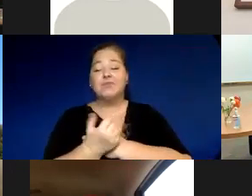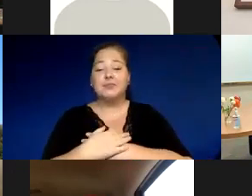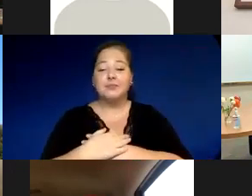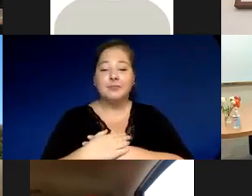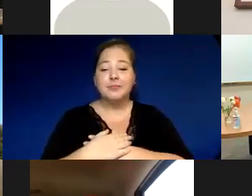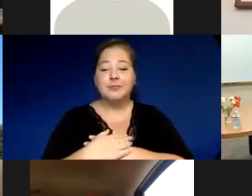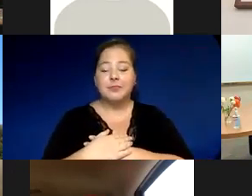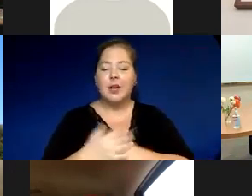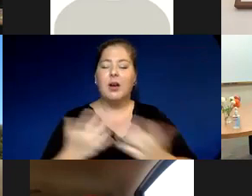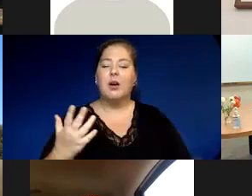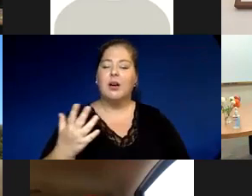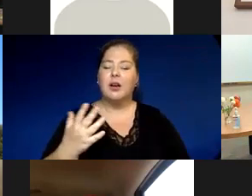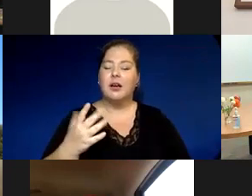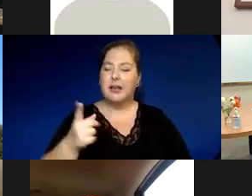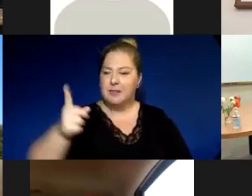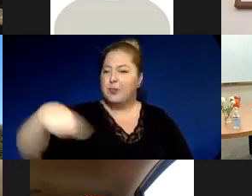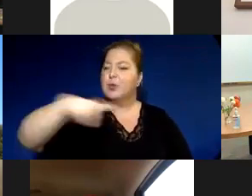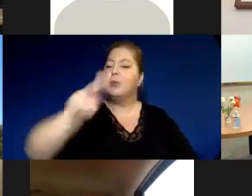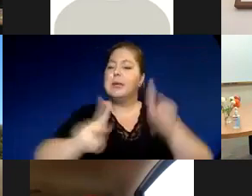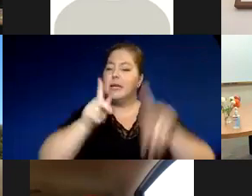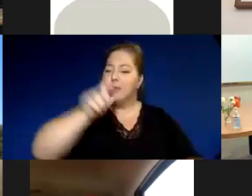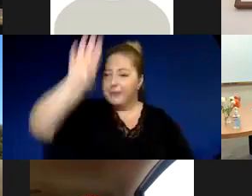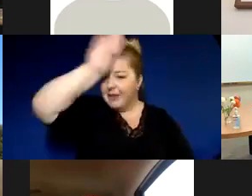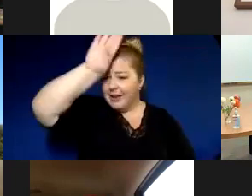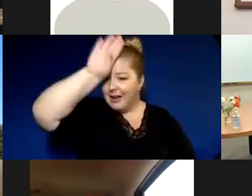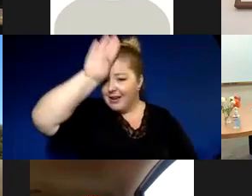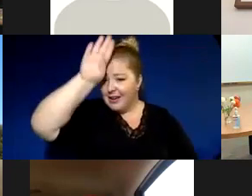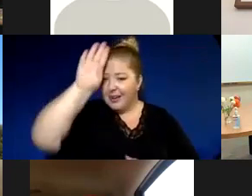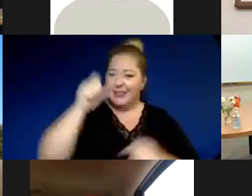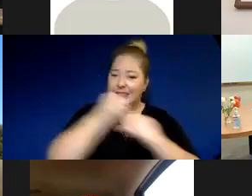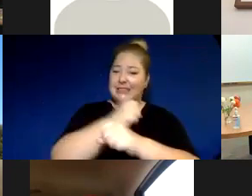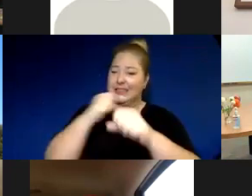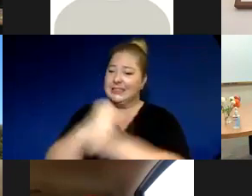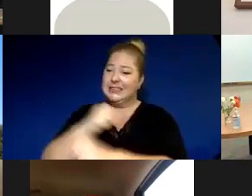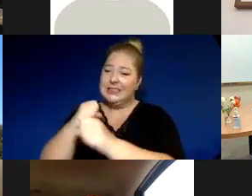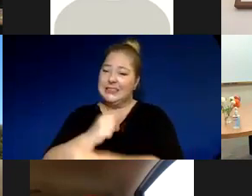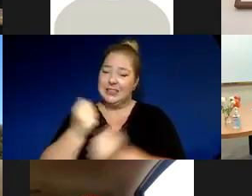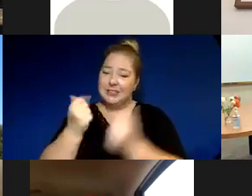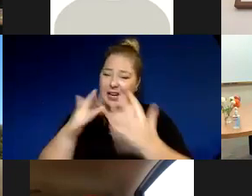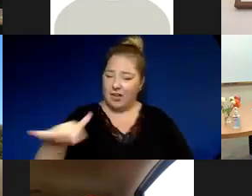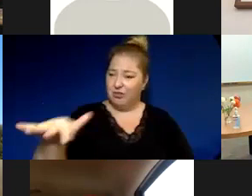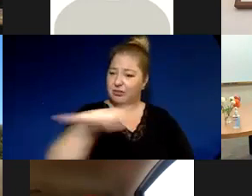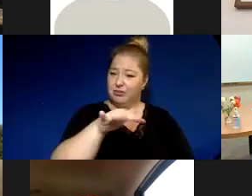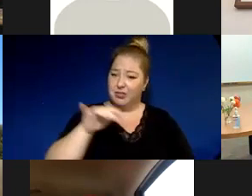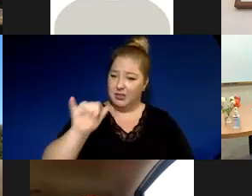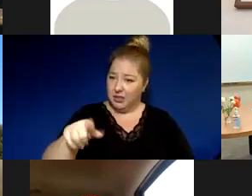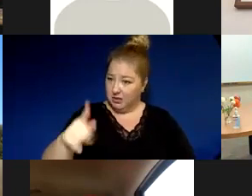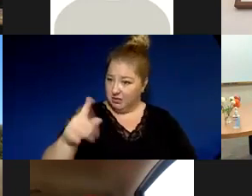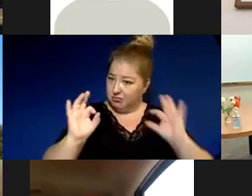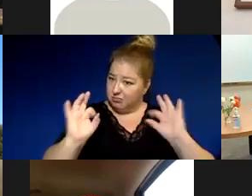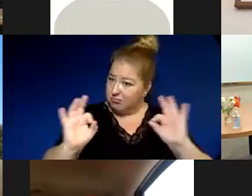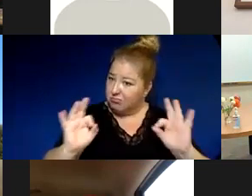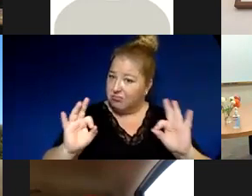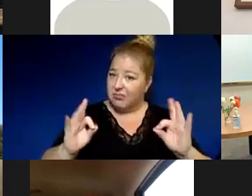En cuanto a las personas que han estado ayudando, el personal que ha estado ayudando